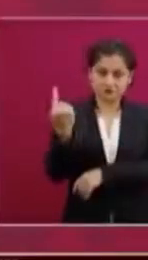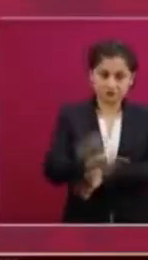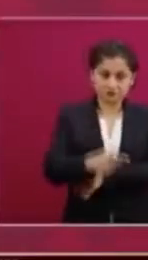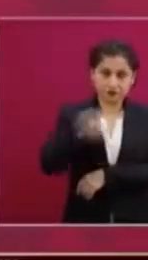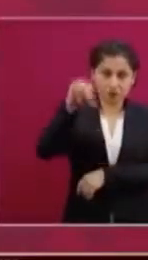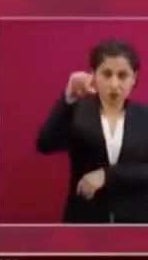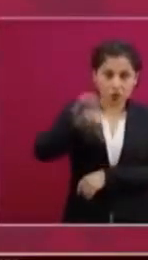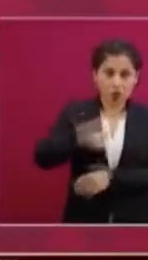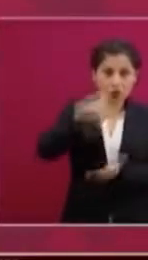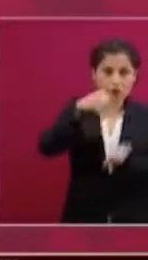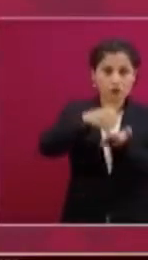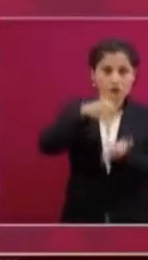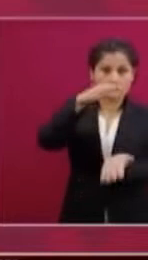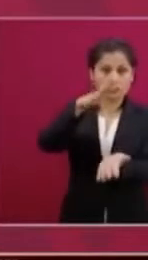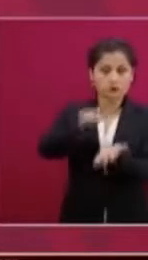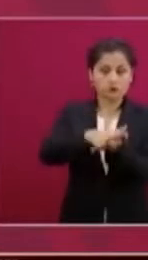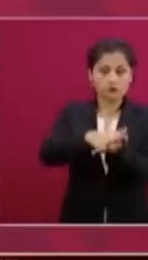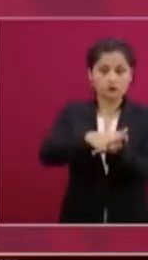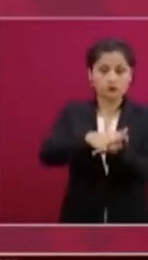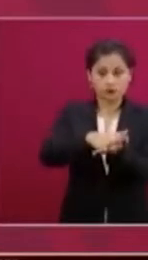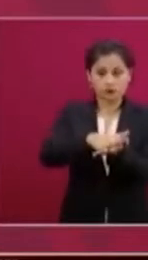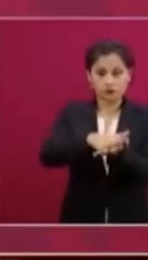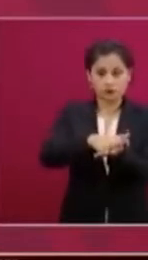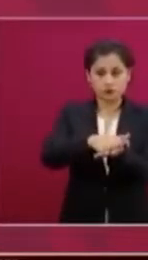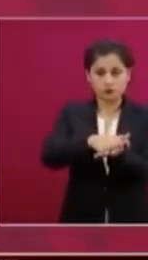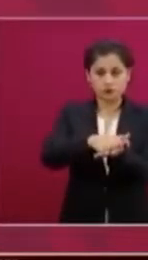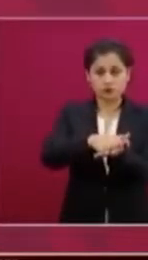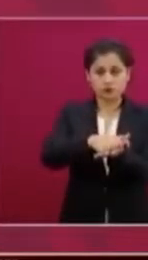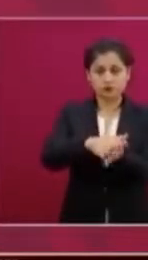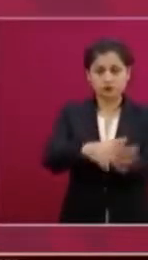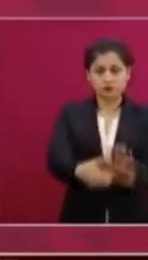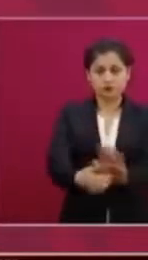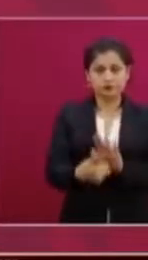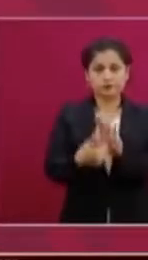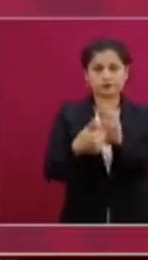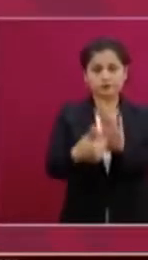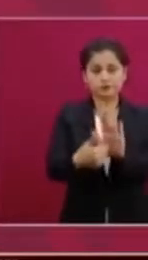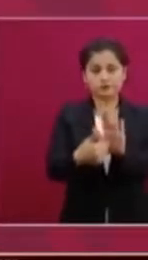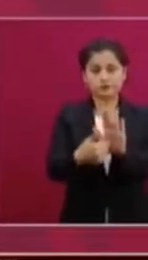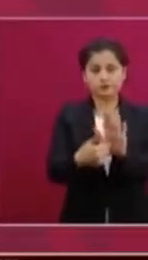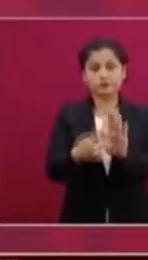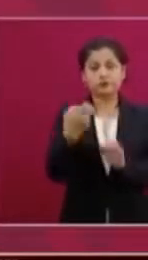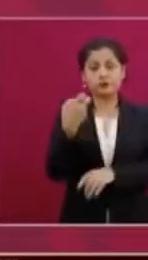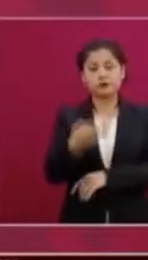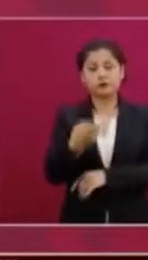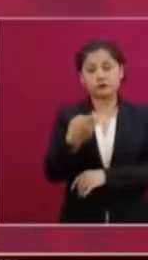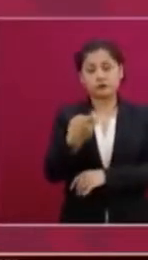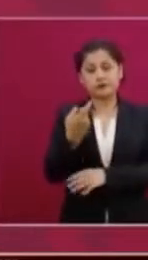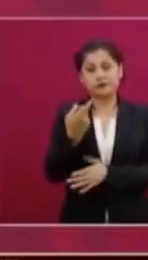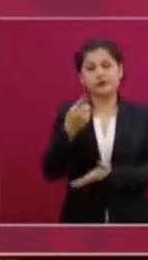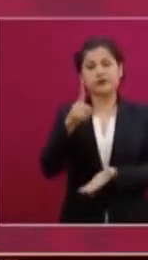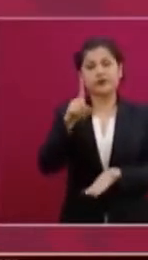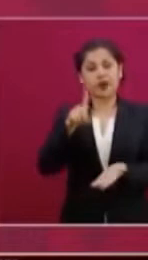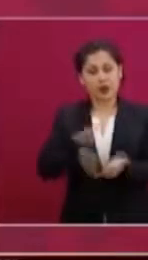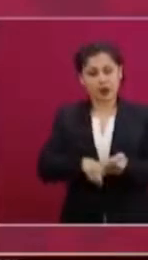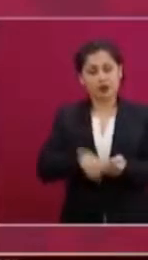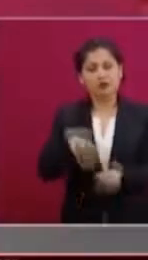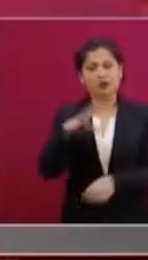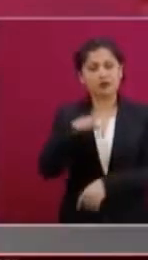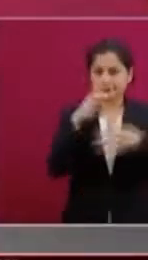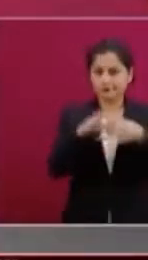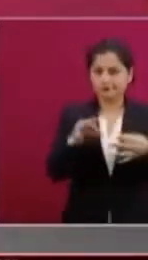subordinados, puede rebasar límites éticos y legales en pos de lograr un propósito superior como es el de la Cuarta